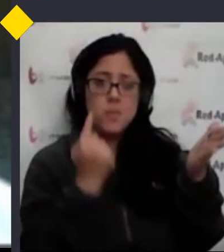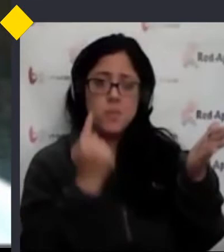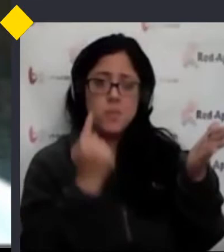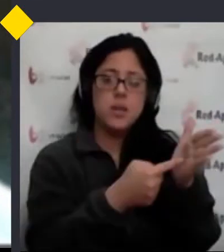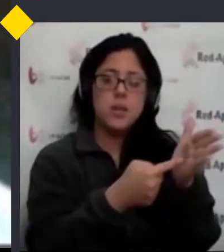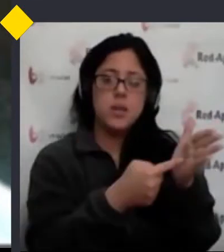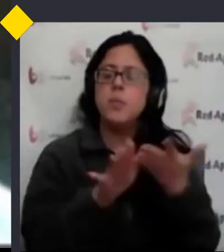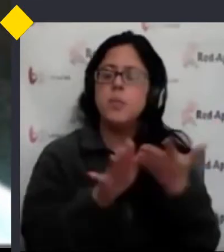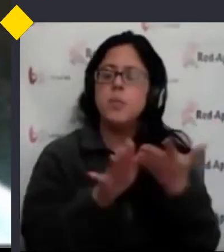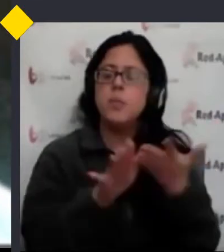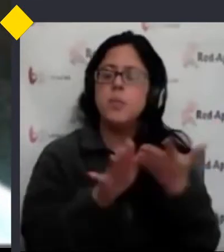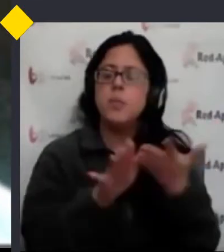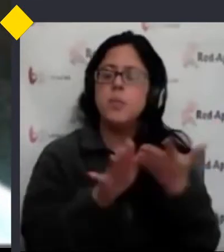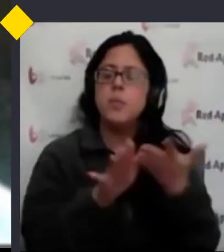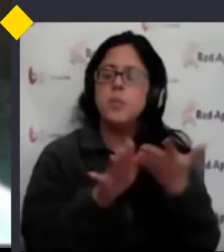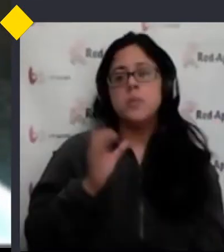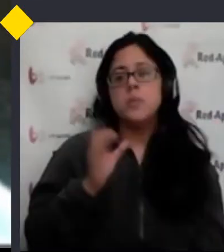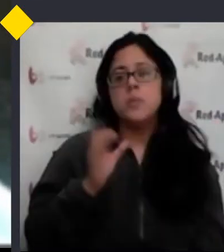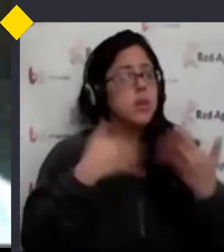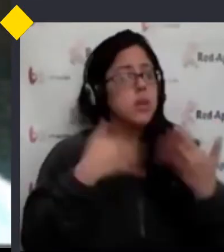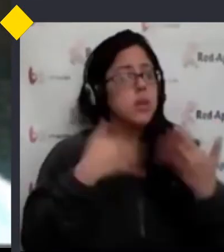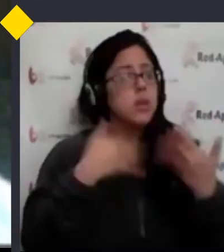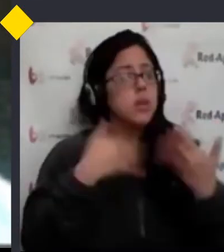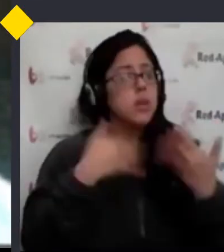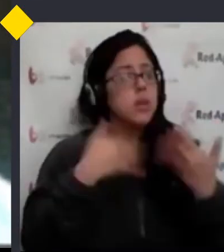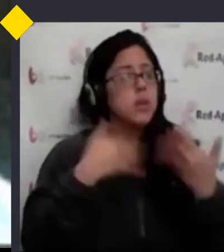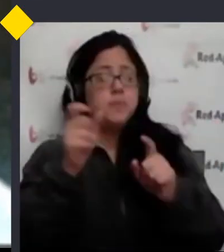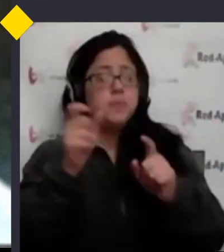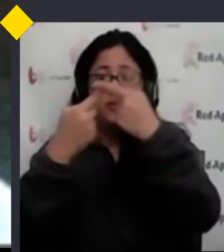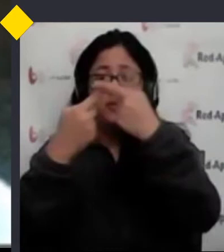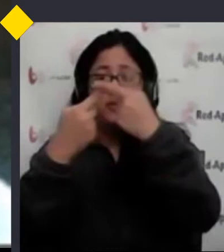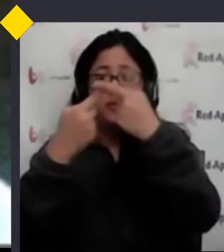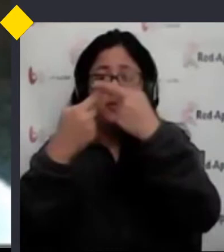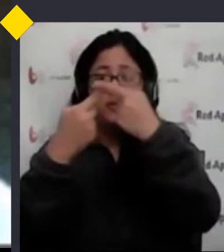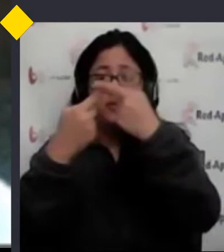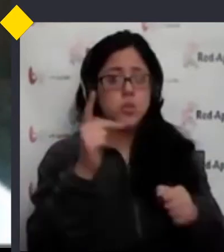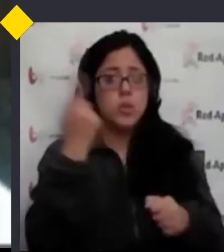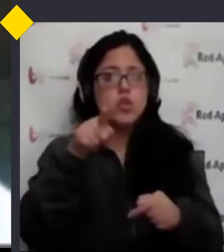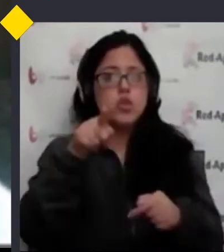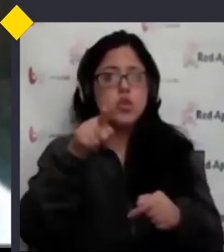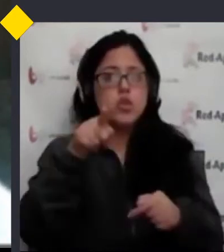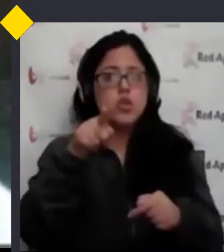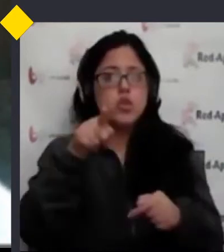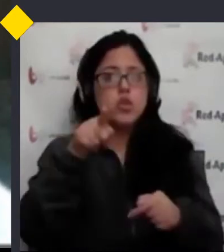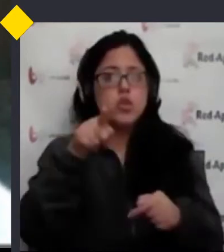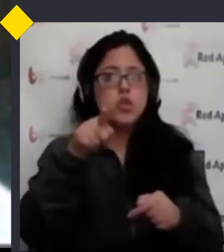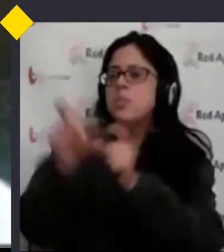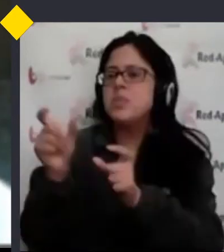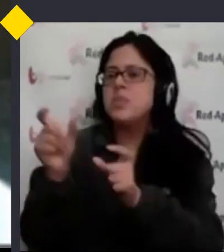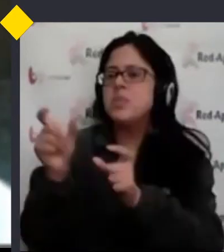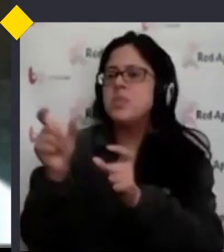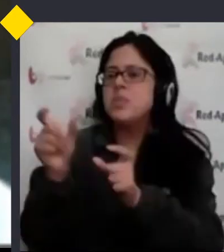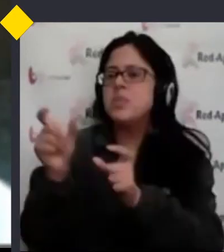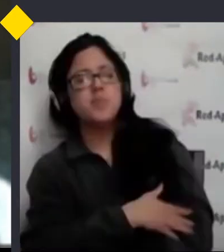voy a contratar gente de diversidad sexual, pero eso requiere que la otra persona tome un acto que no necesariamente quiere hacer, que es salir del closet,